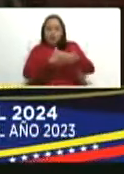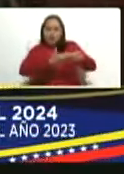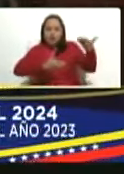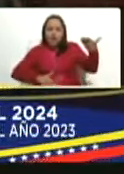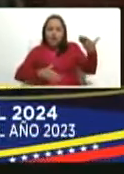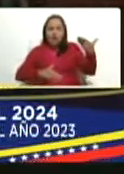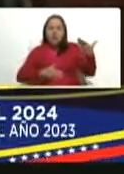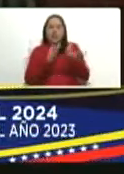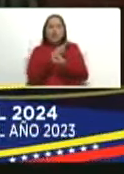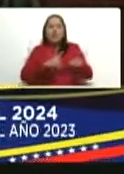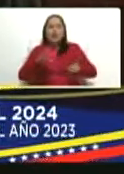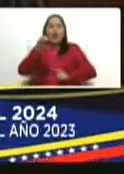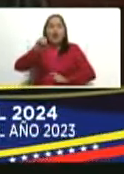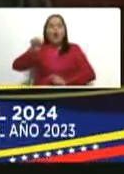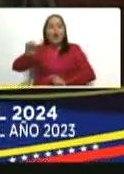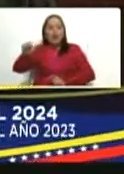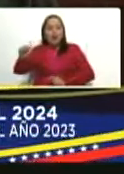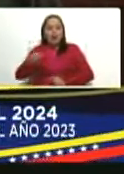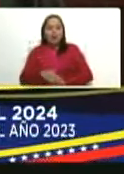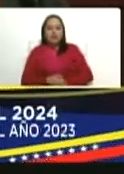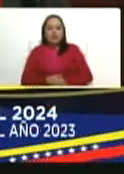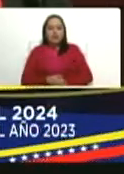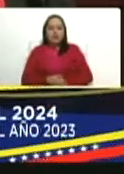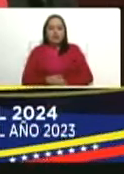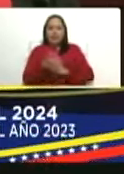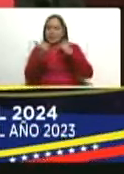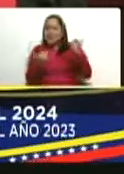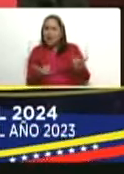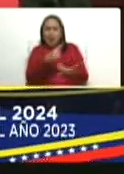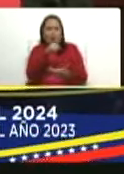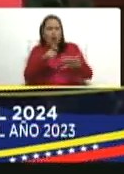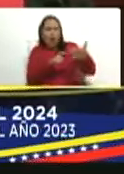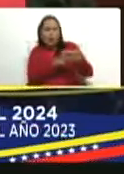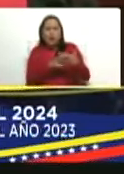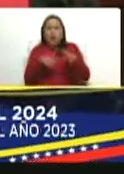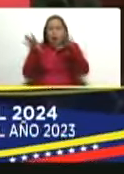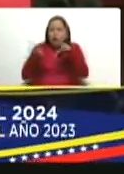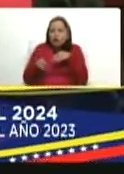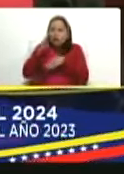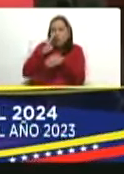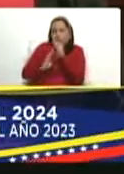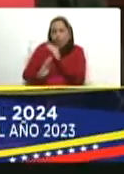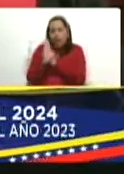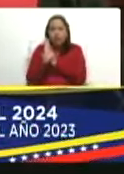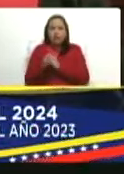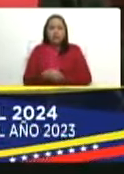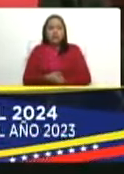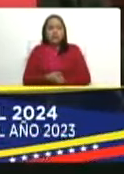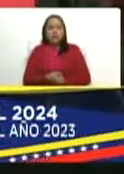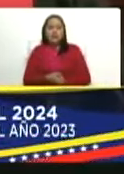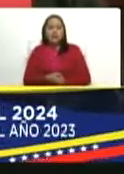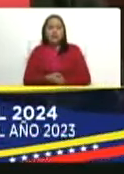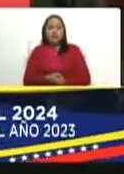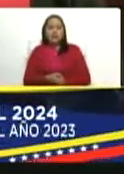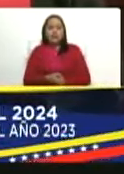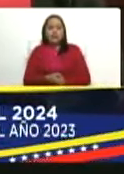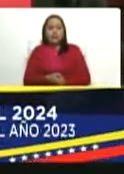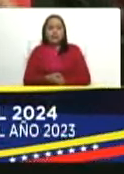Democrática de la OEA en condiciones de absoluta sumisión. No pudiendo